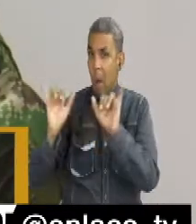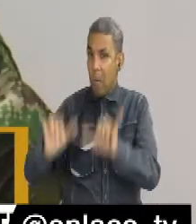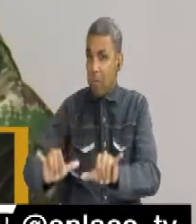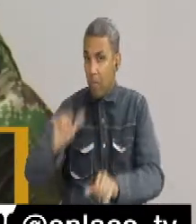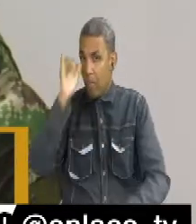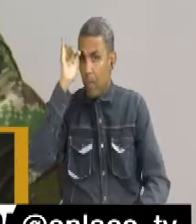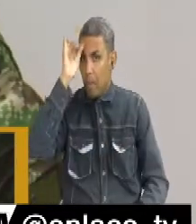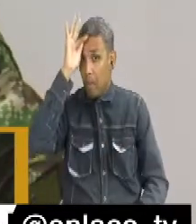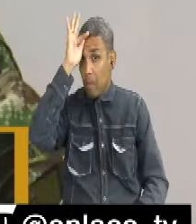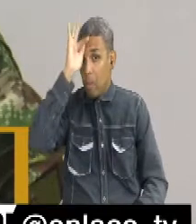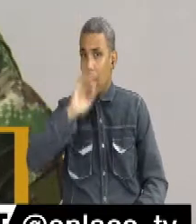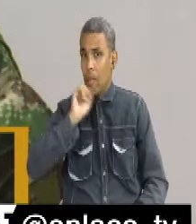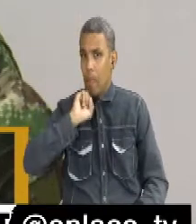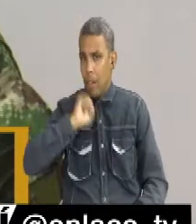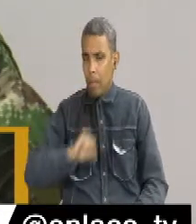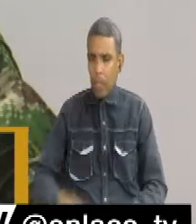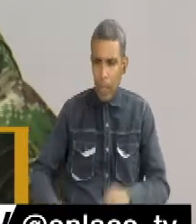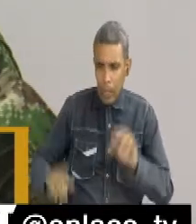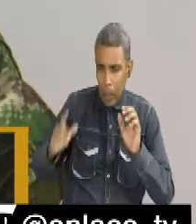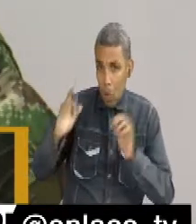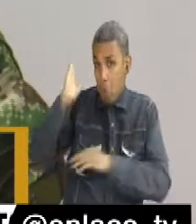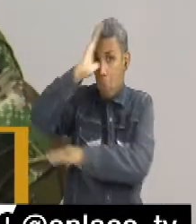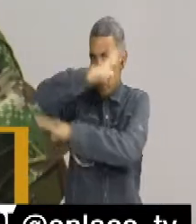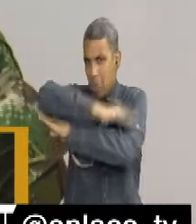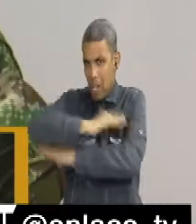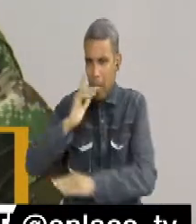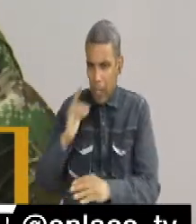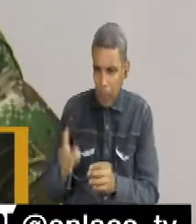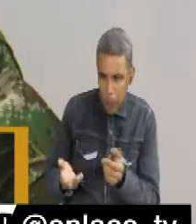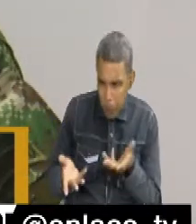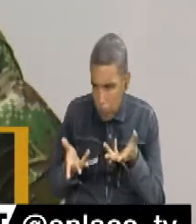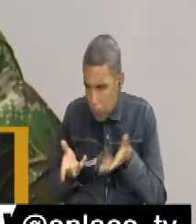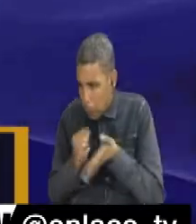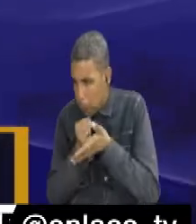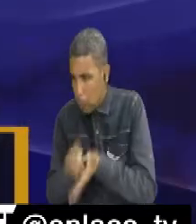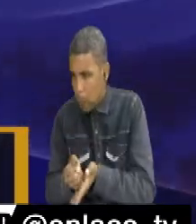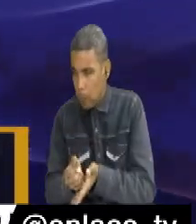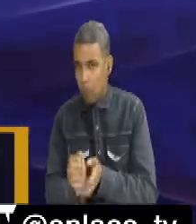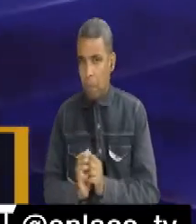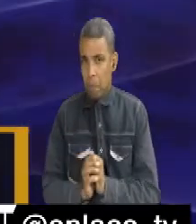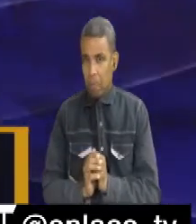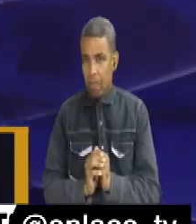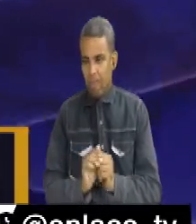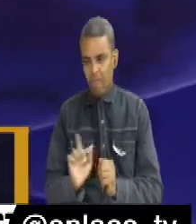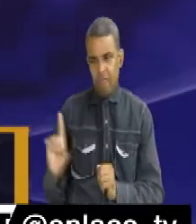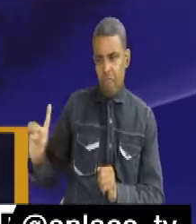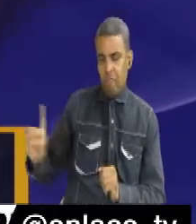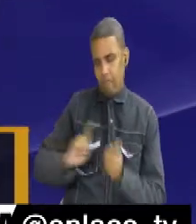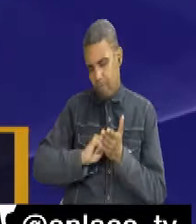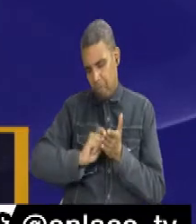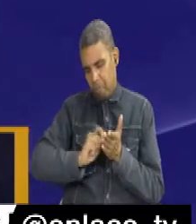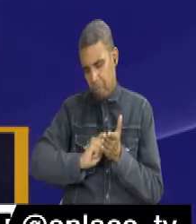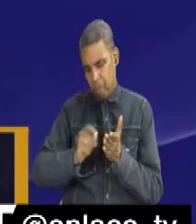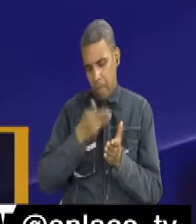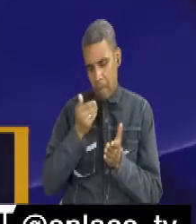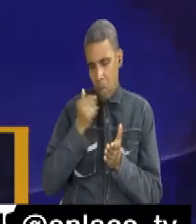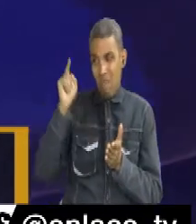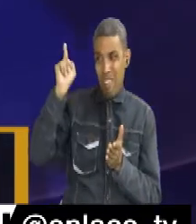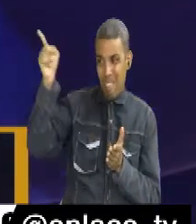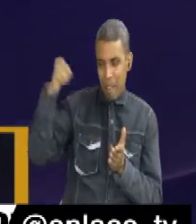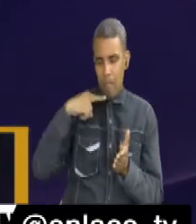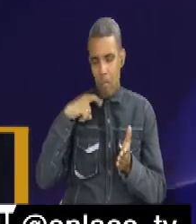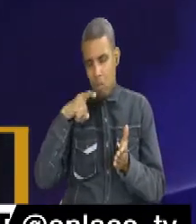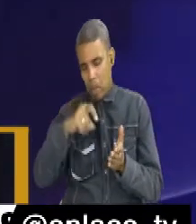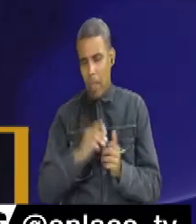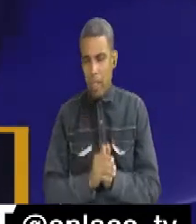en las instalaciones de la clínica y la misma clínica procedió pues remitirlos a Bucaramanga, a la clínica donde está el